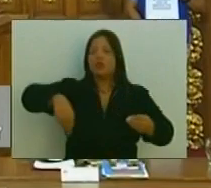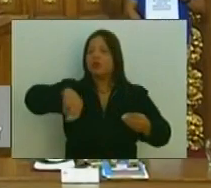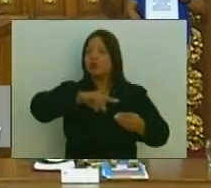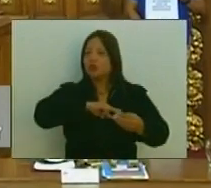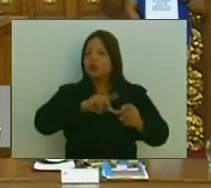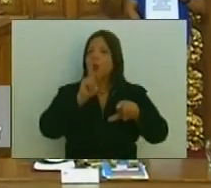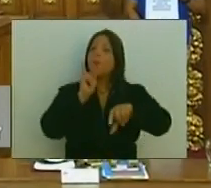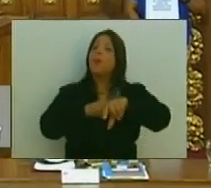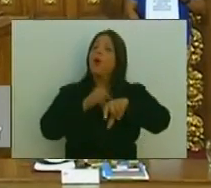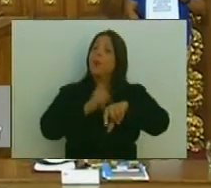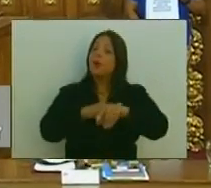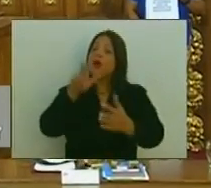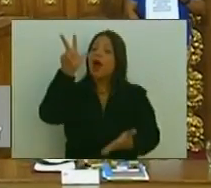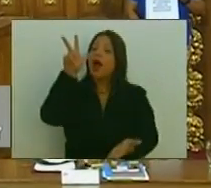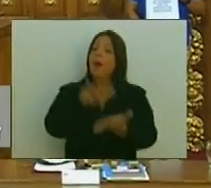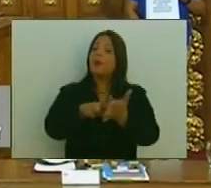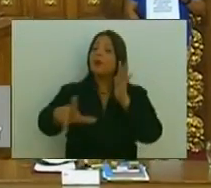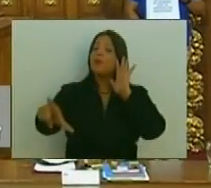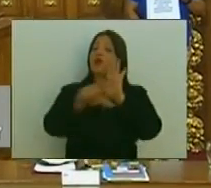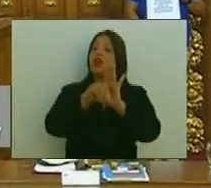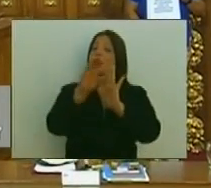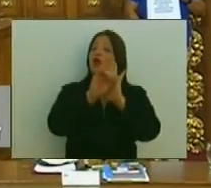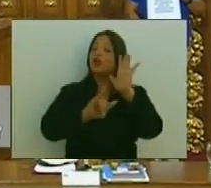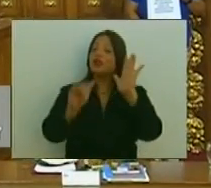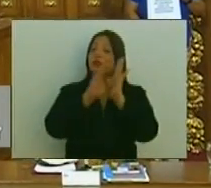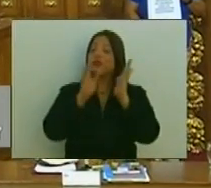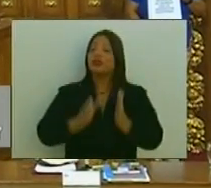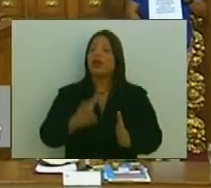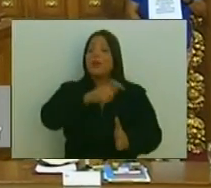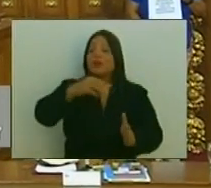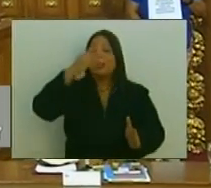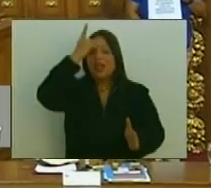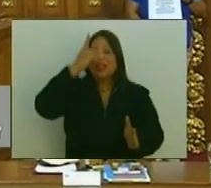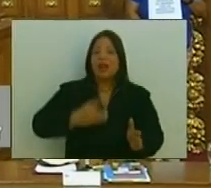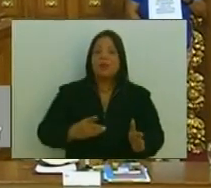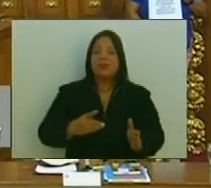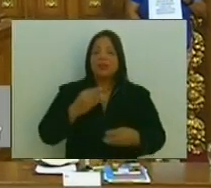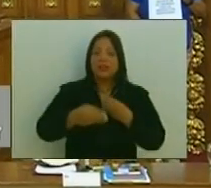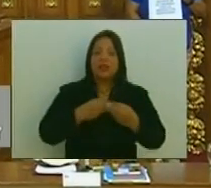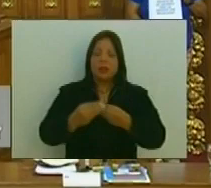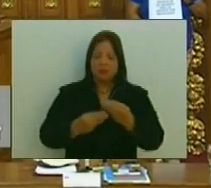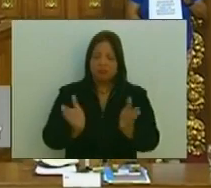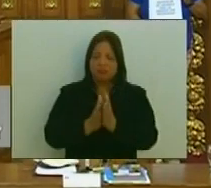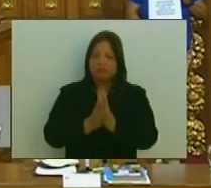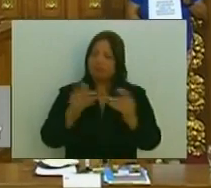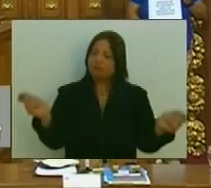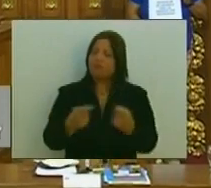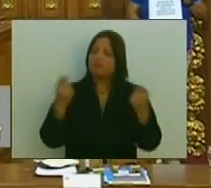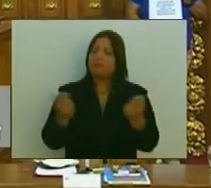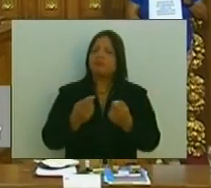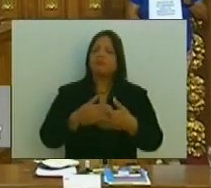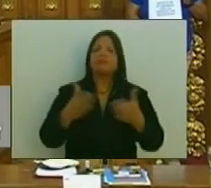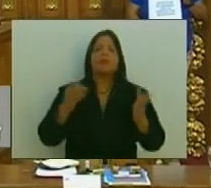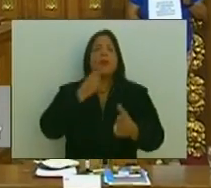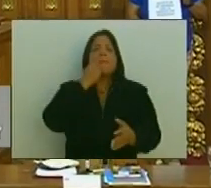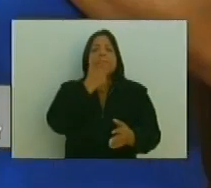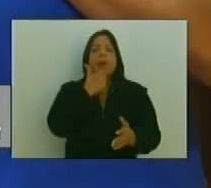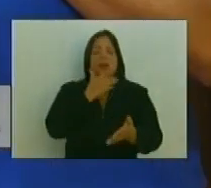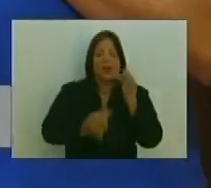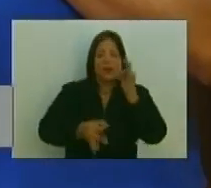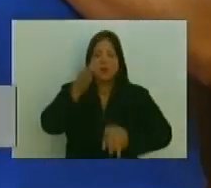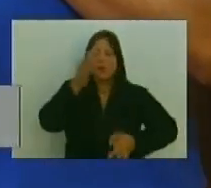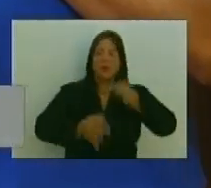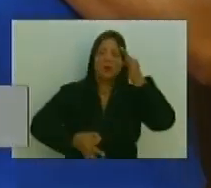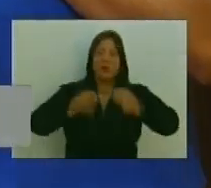su momento la aprobemos como ley constitucional para las personas con discapacidad y que le dé pues ese insumo jurídico, ese instrumento jurídico para